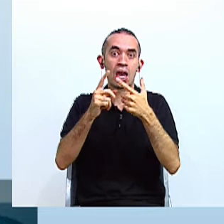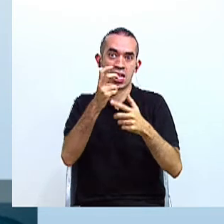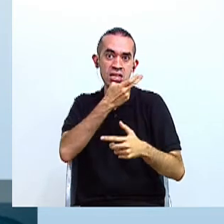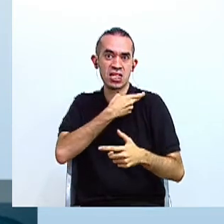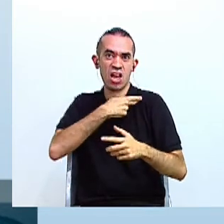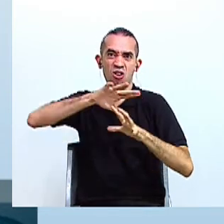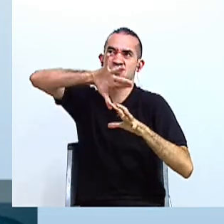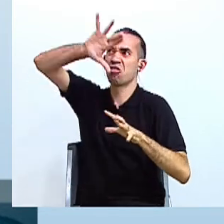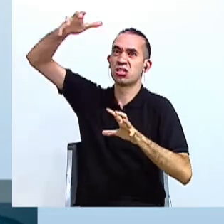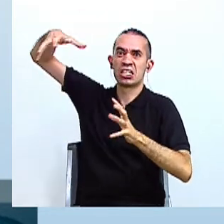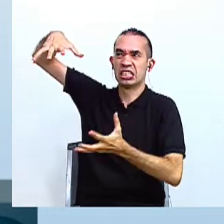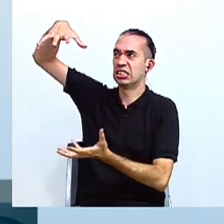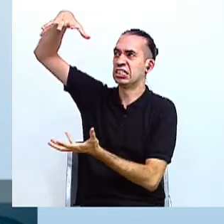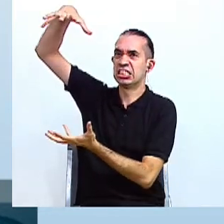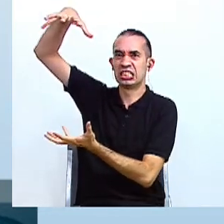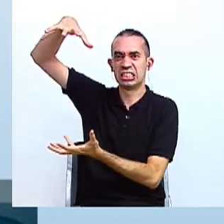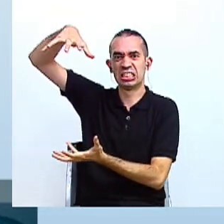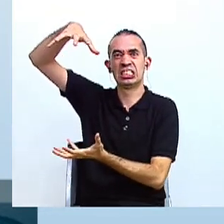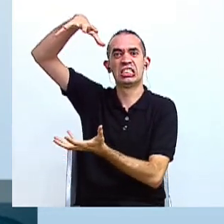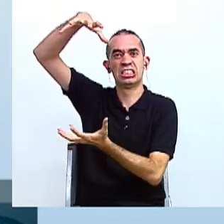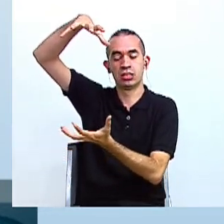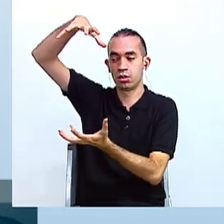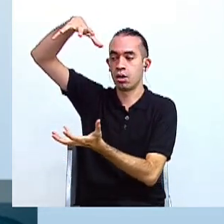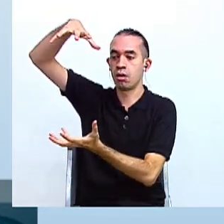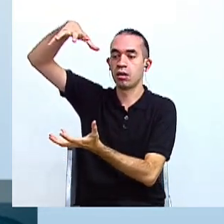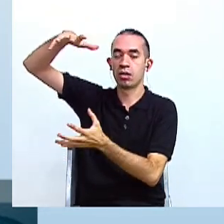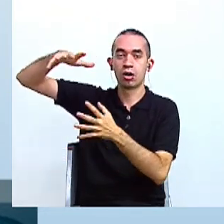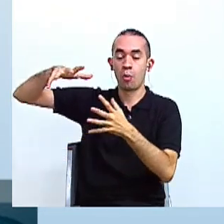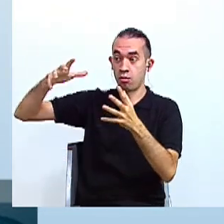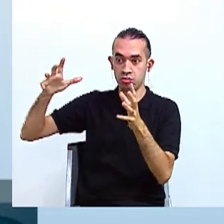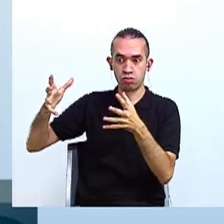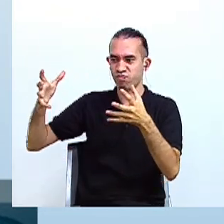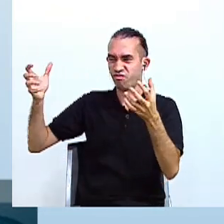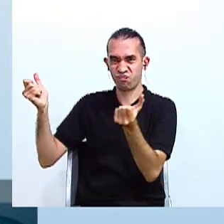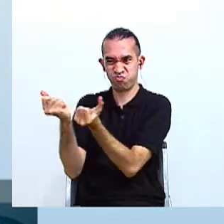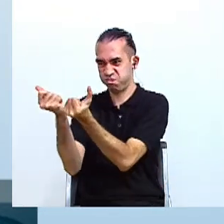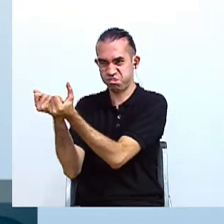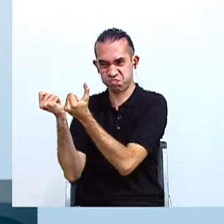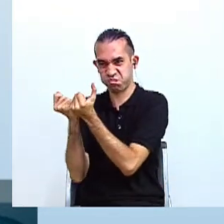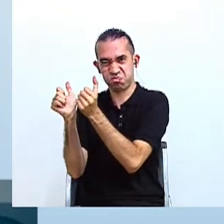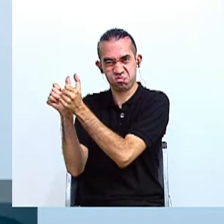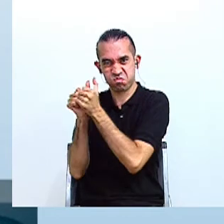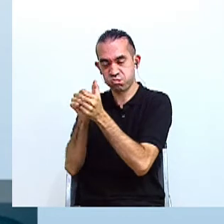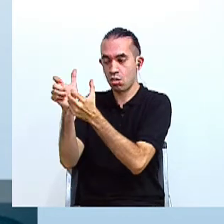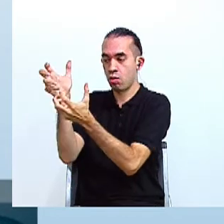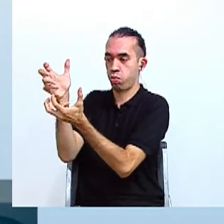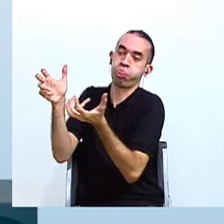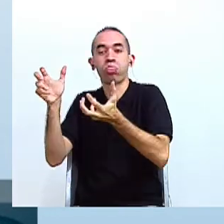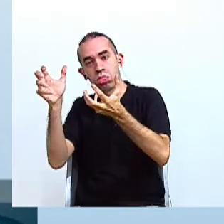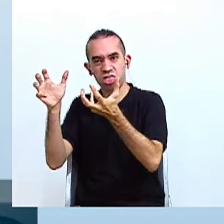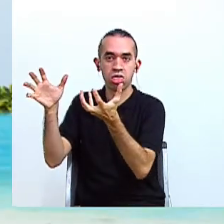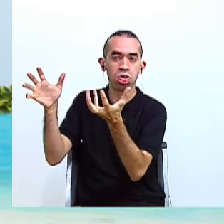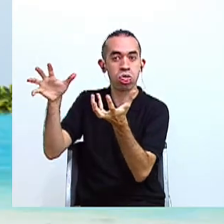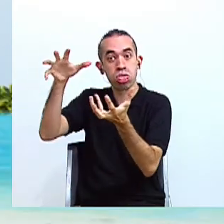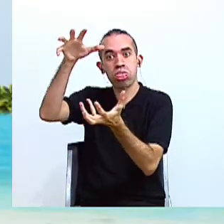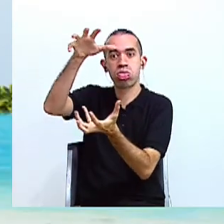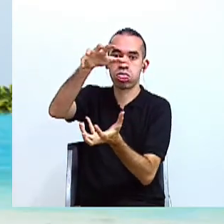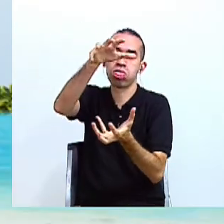los glaciares, que son el hábitat de muchas especies y que pueden significar también el aumento del nivel del mar.